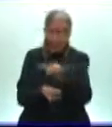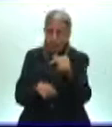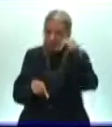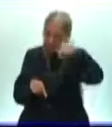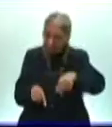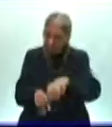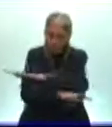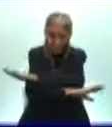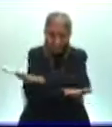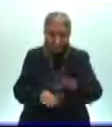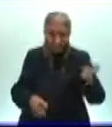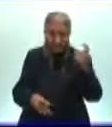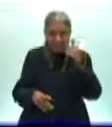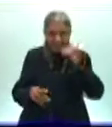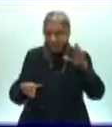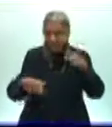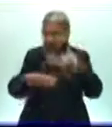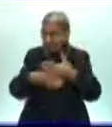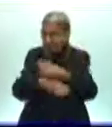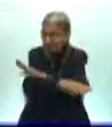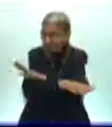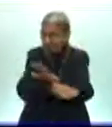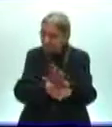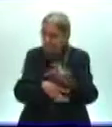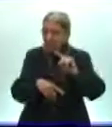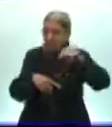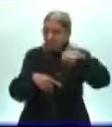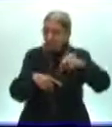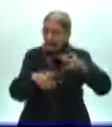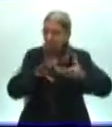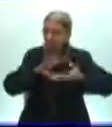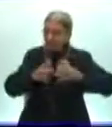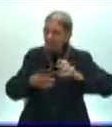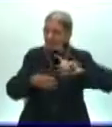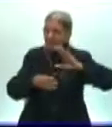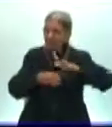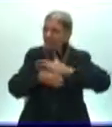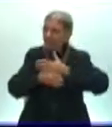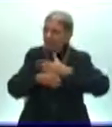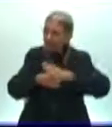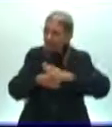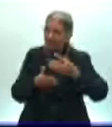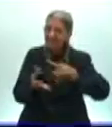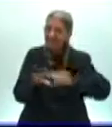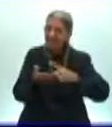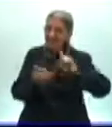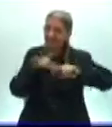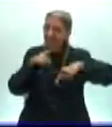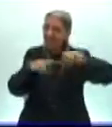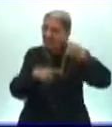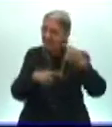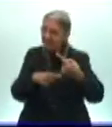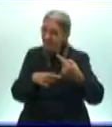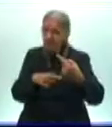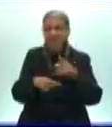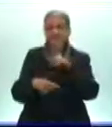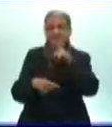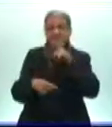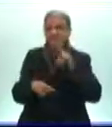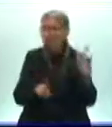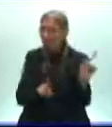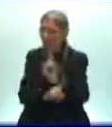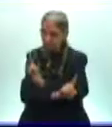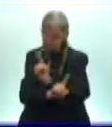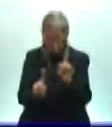es decir, para todos los estudiantes, a partir de la próxima semana, este encuentro de matemática no sería